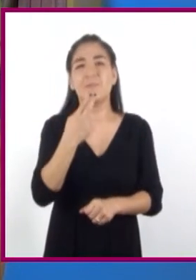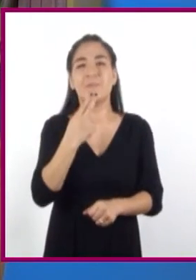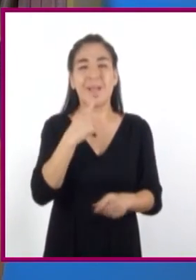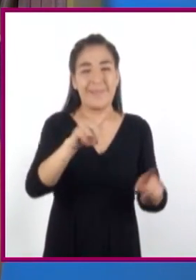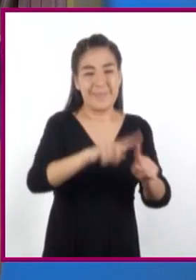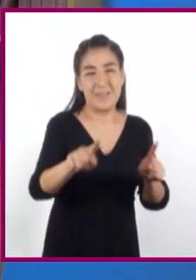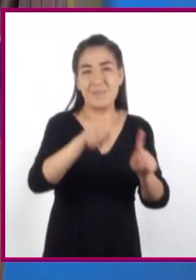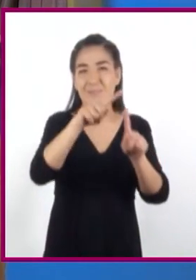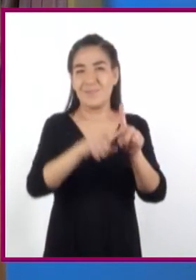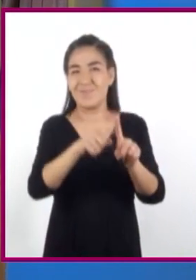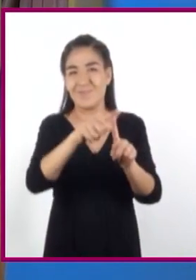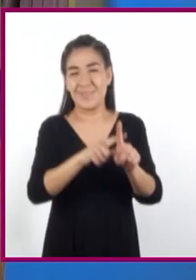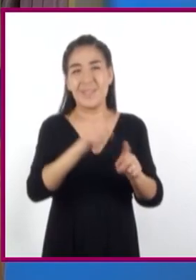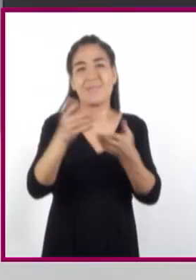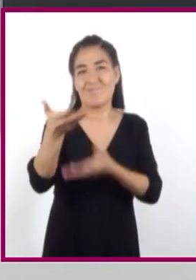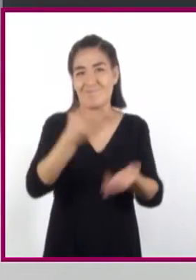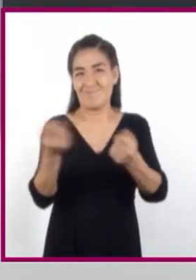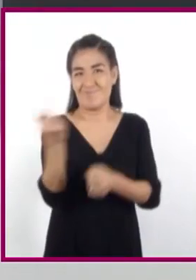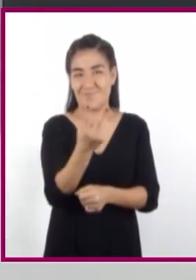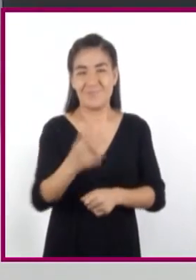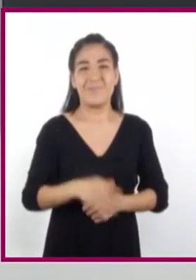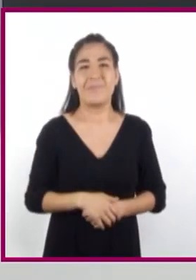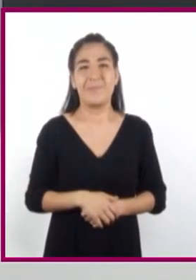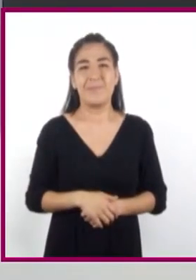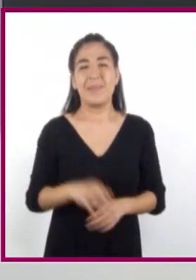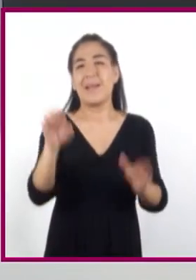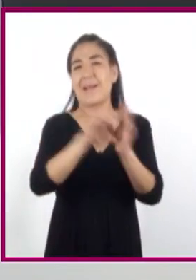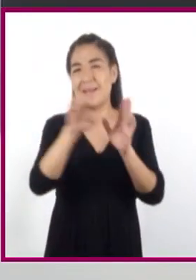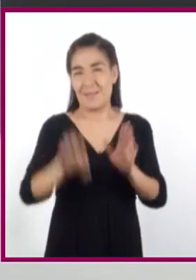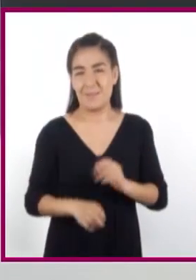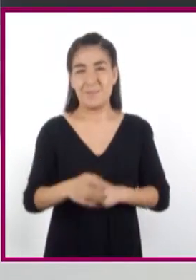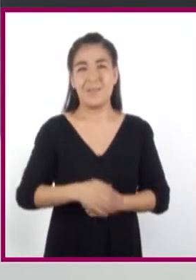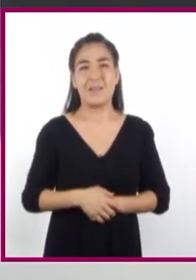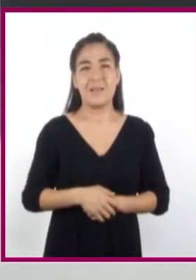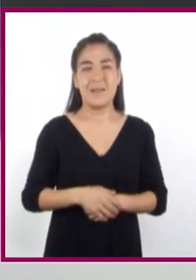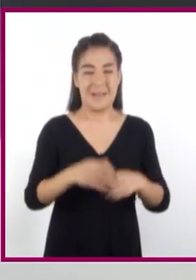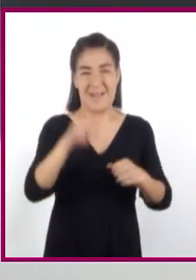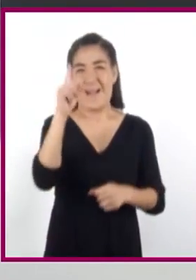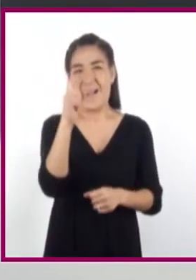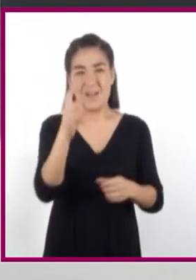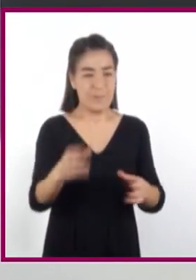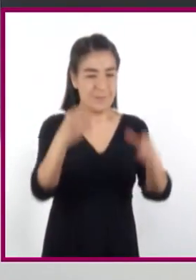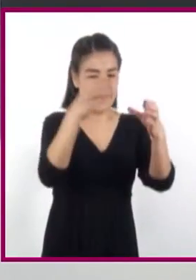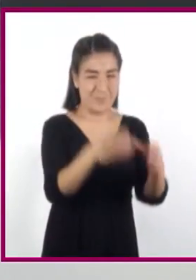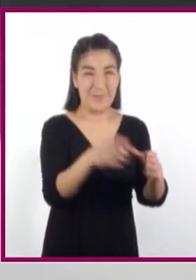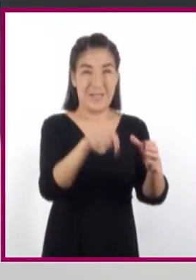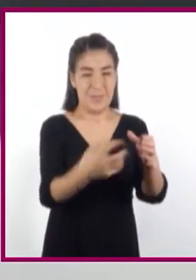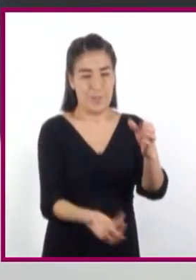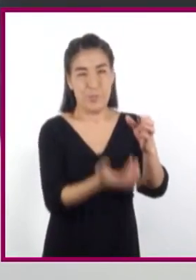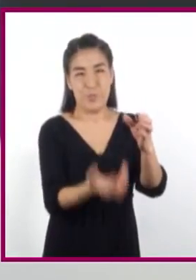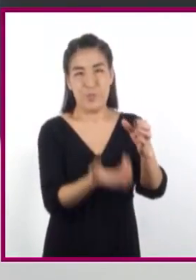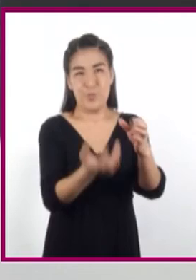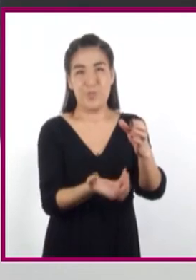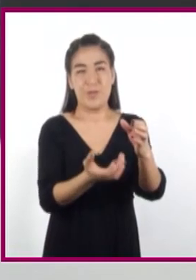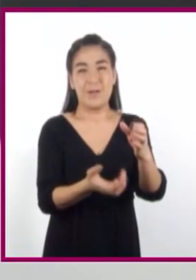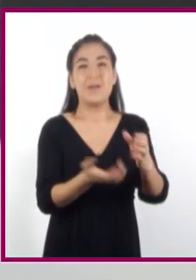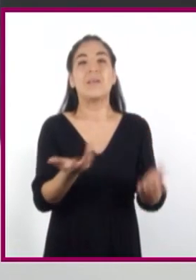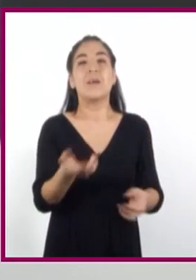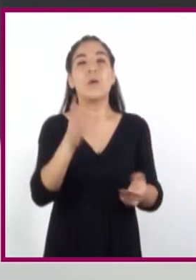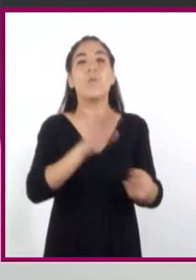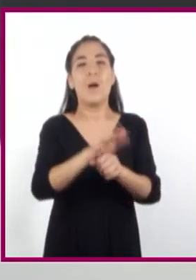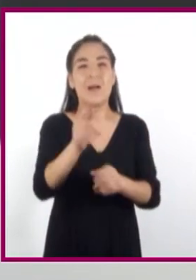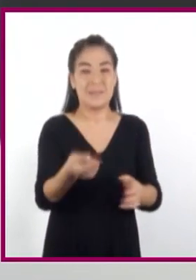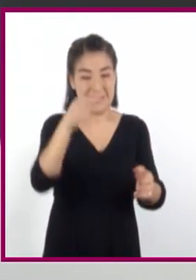de temperaturas entre ellas. Por ejemplo, al poner agua en una olla al fuego, la que está en el fondo